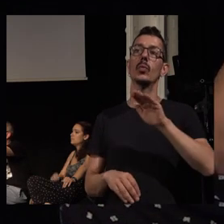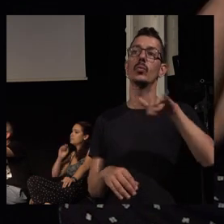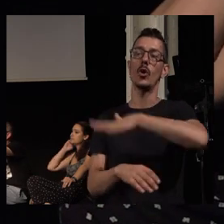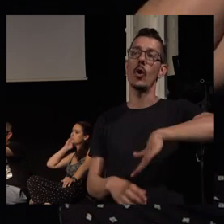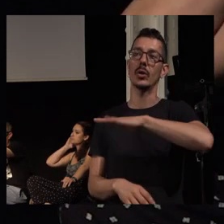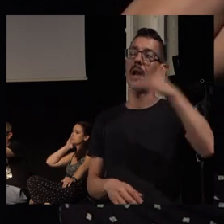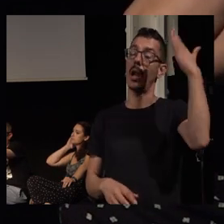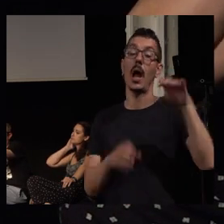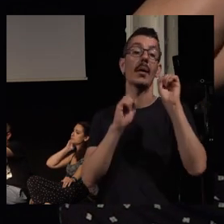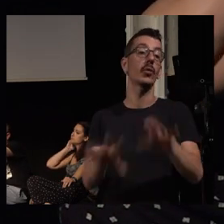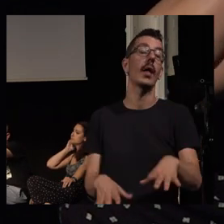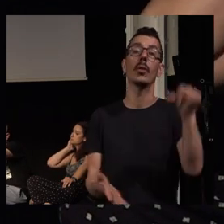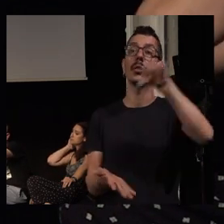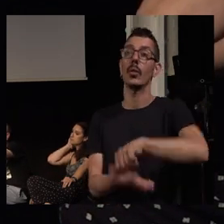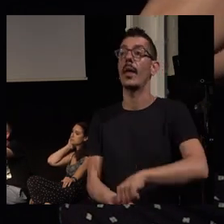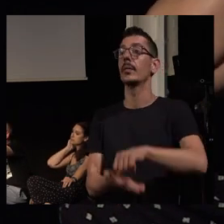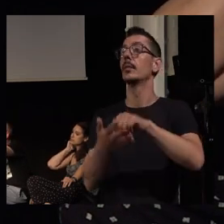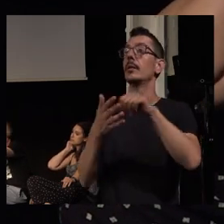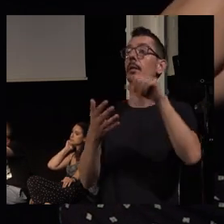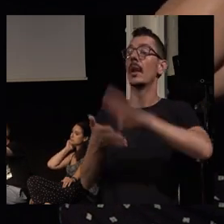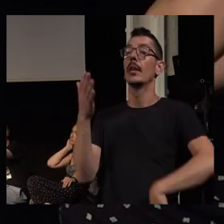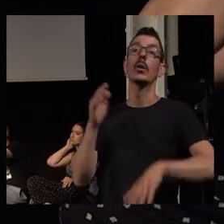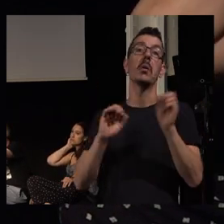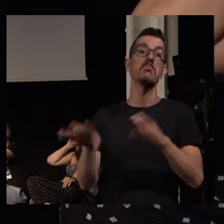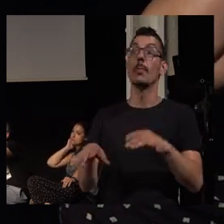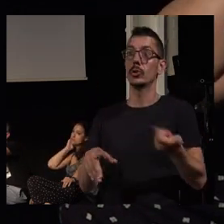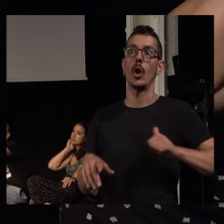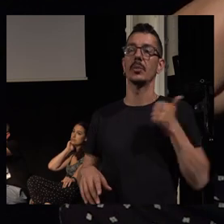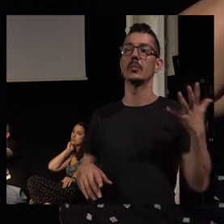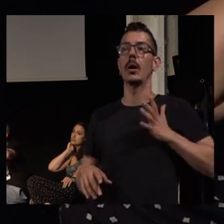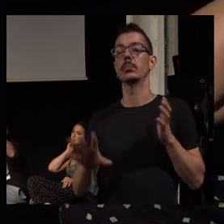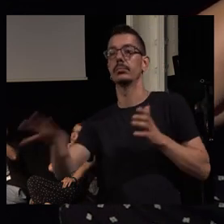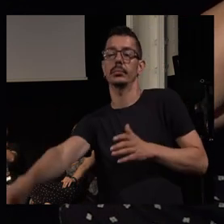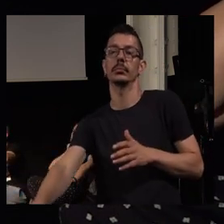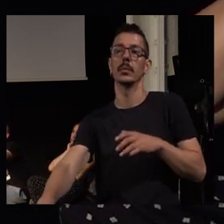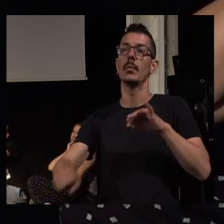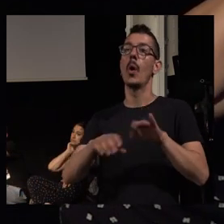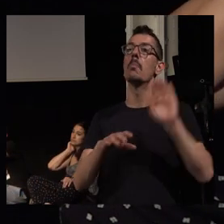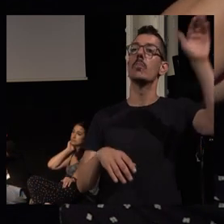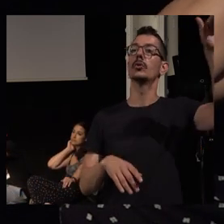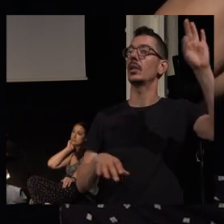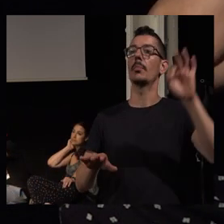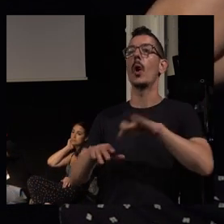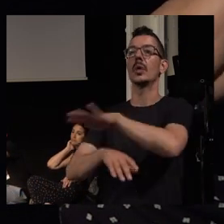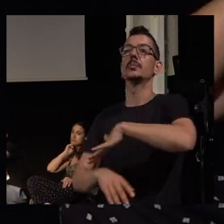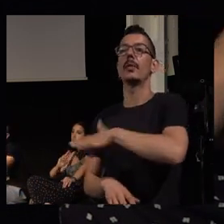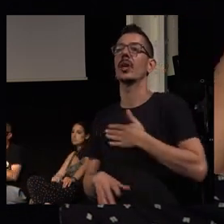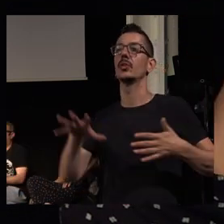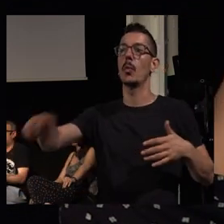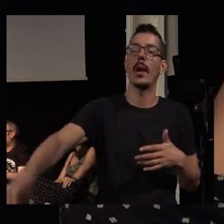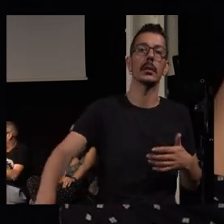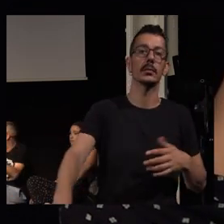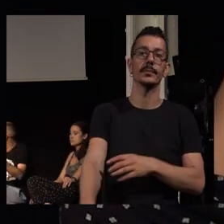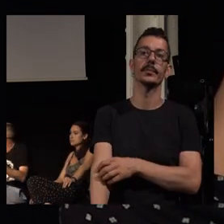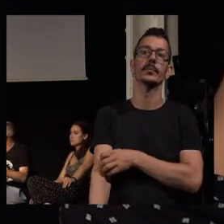en el medio de la ciudad de Barcelona y es lo mismo. Es aplicarle la misma ley, pero en vez de a un monte comunal, a un espacio que quieras ocupar.